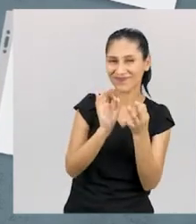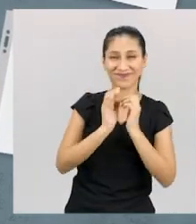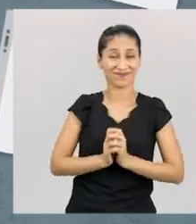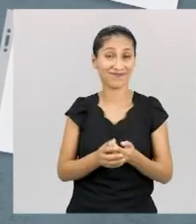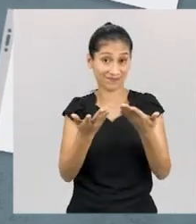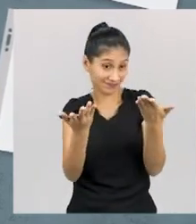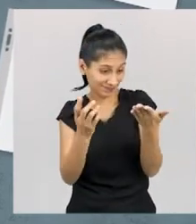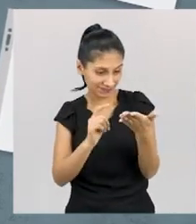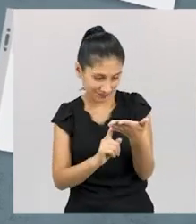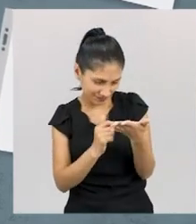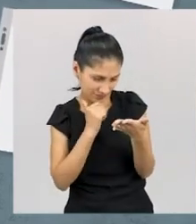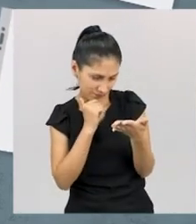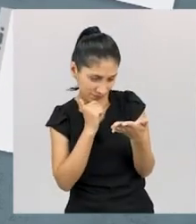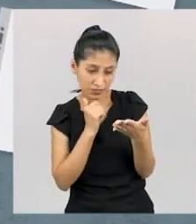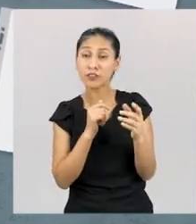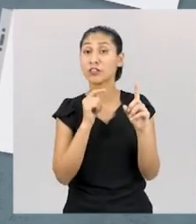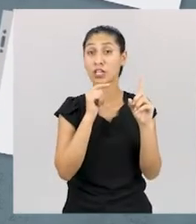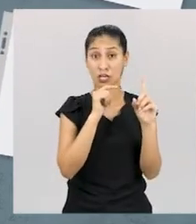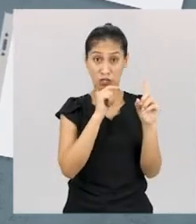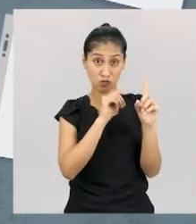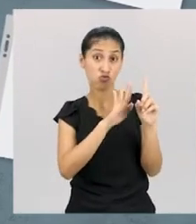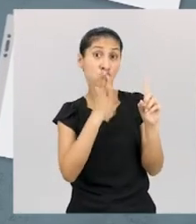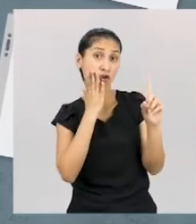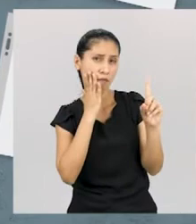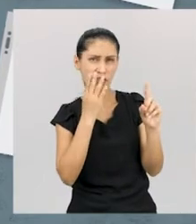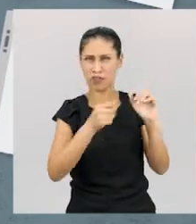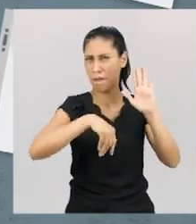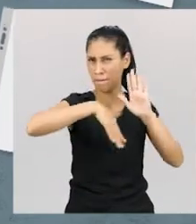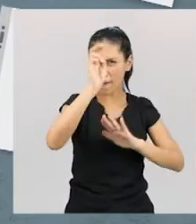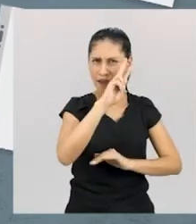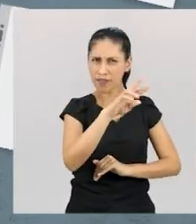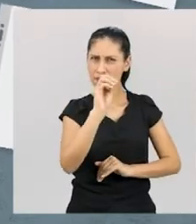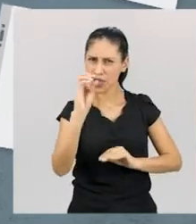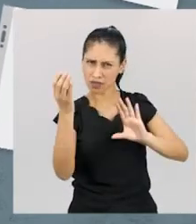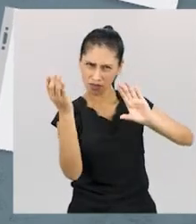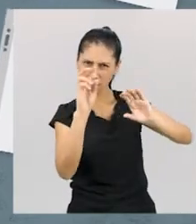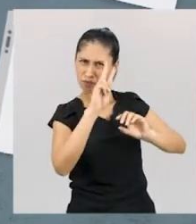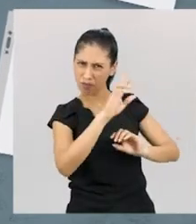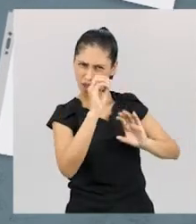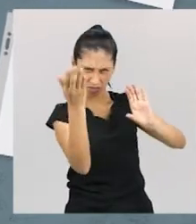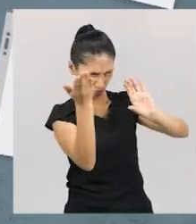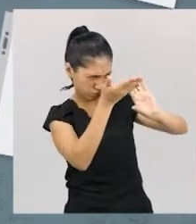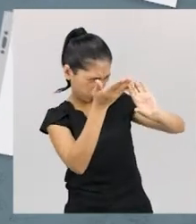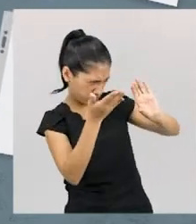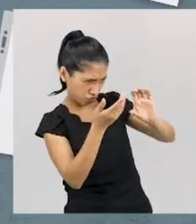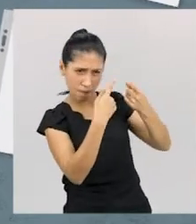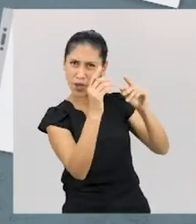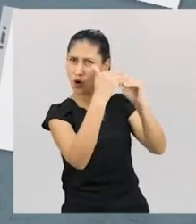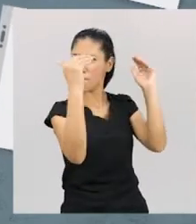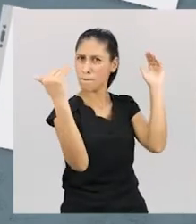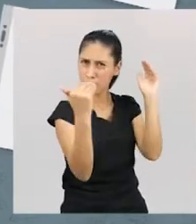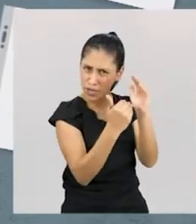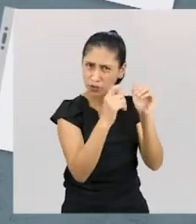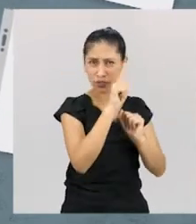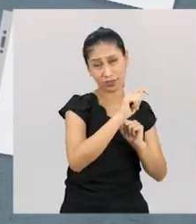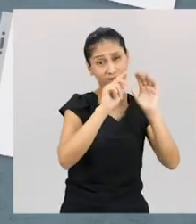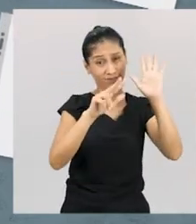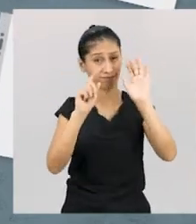¡Exacto! Entonces, la mamá de Juan tiene más de 20 expedientes, pero menos que